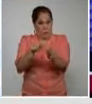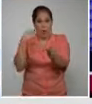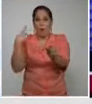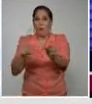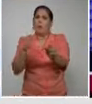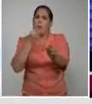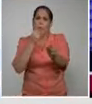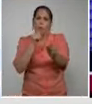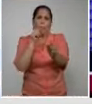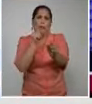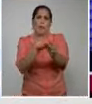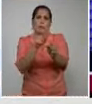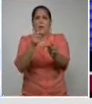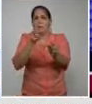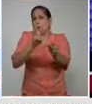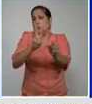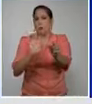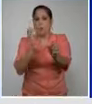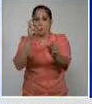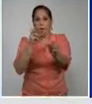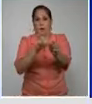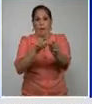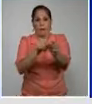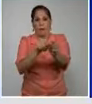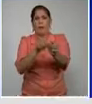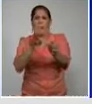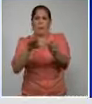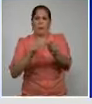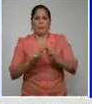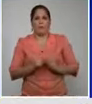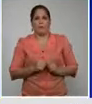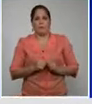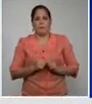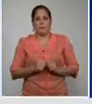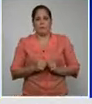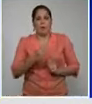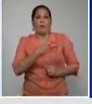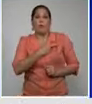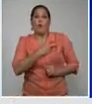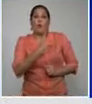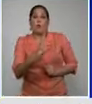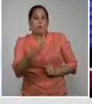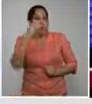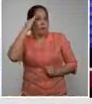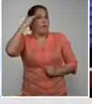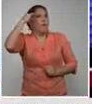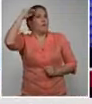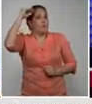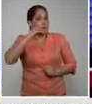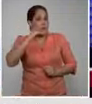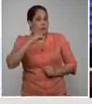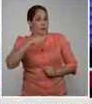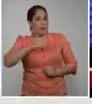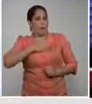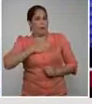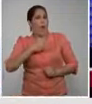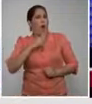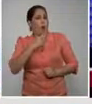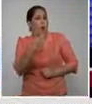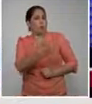recibir vacuna, va a recibir sus dosis de vacuna. Seguimos en placebo. Cuando el voluntario sabe que fue placebo, ya